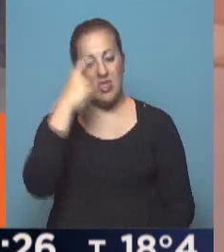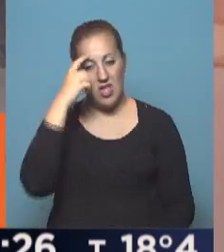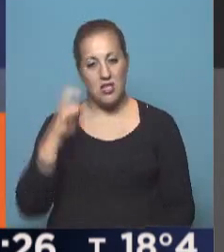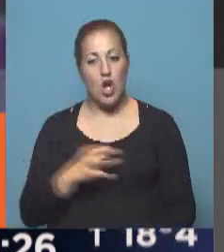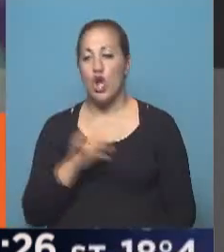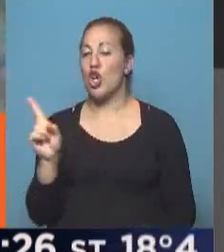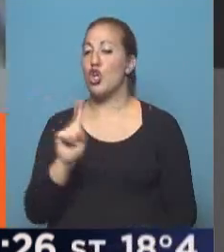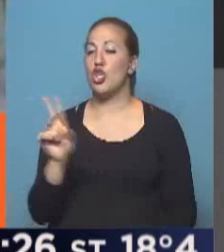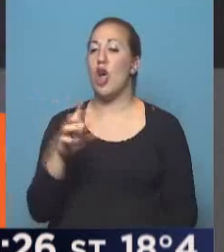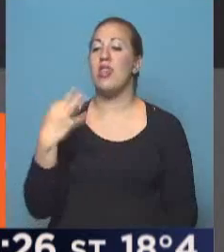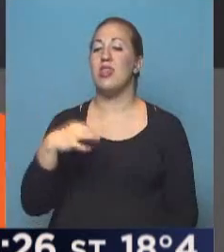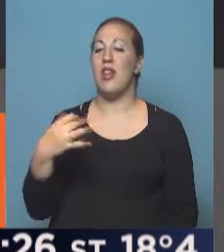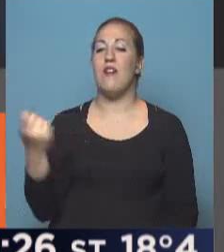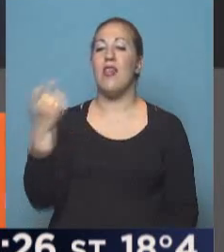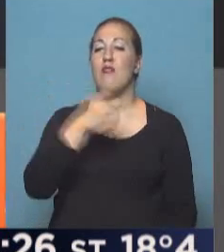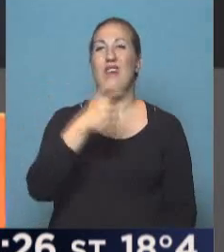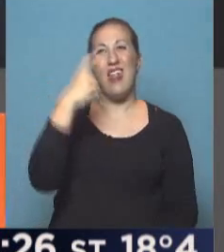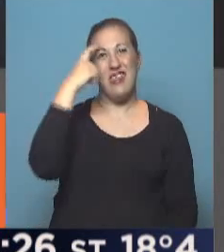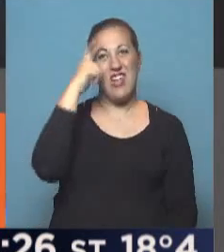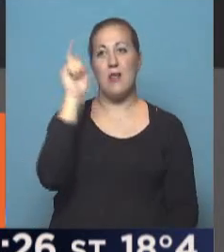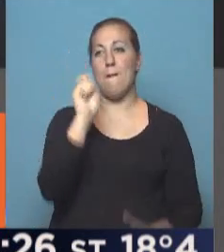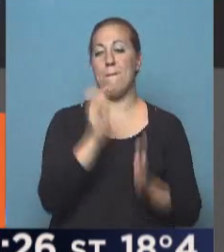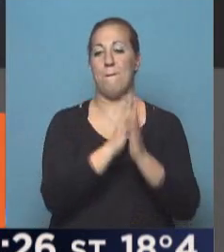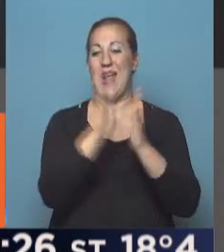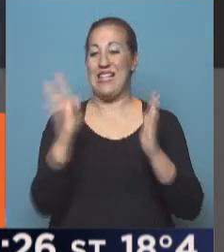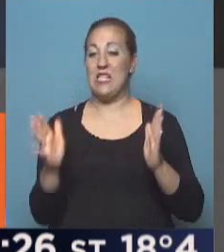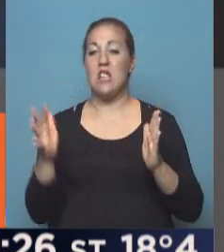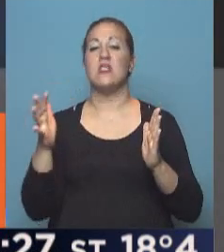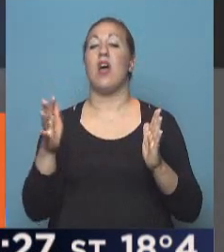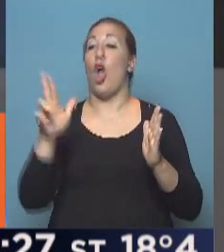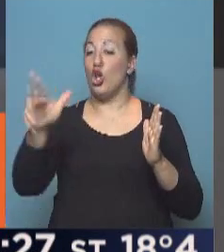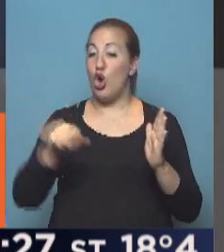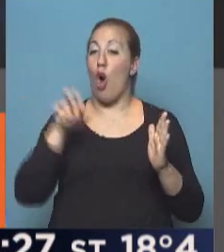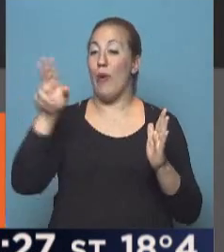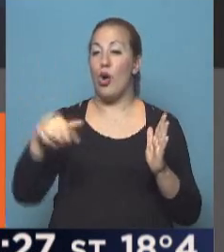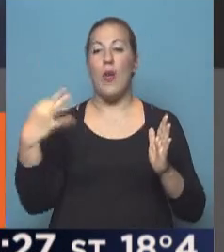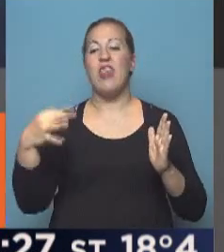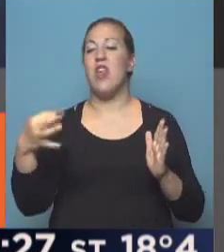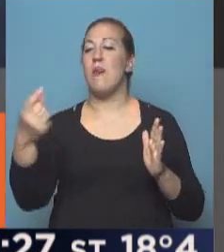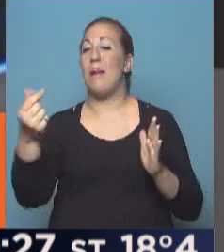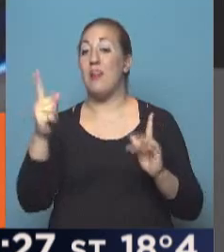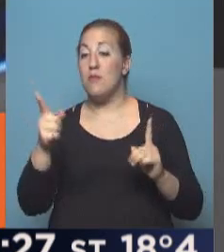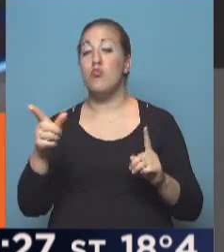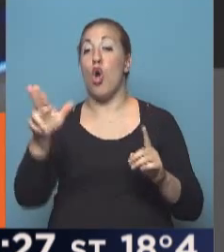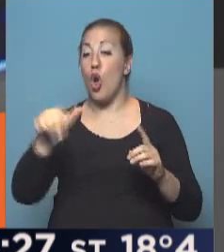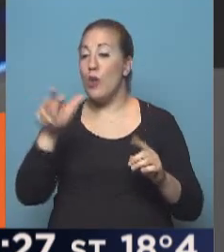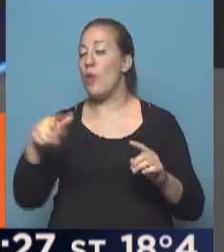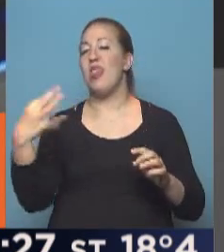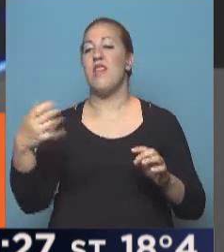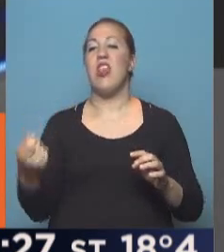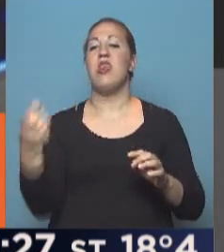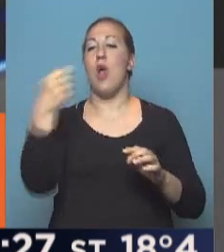tendría que devolver estos últimos diez meses la ex presidenta en tanto como ya dijimos las recibió estas dos asignaciones